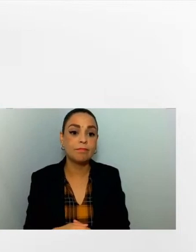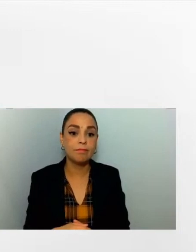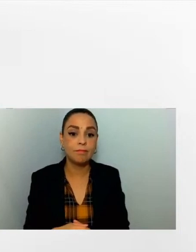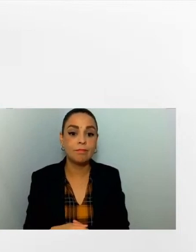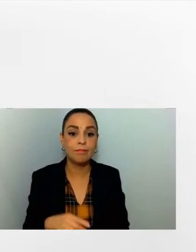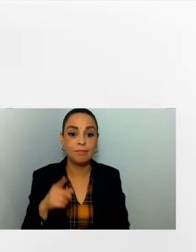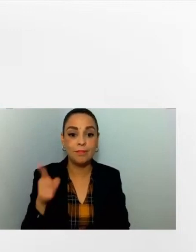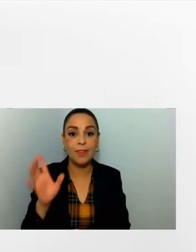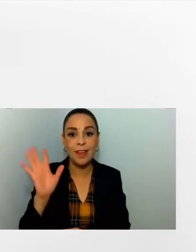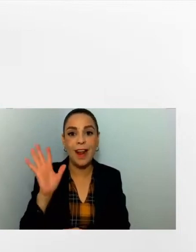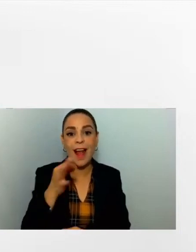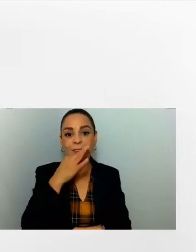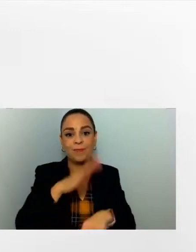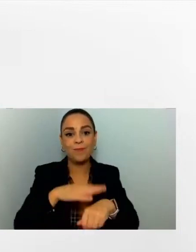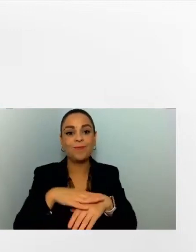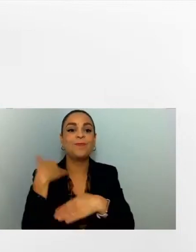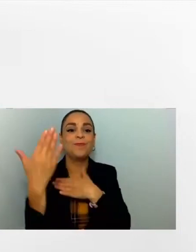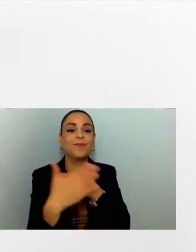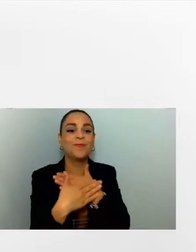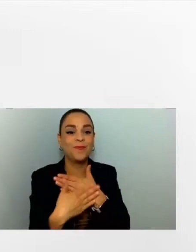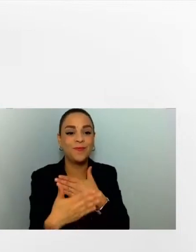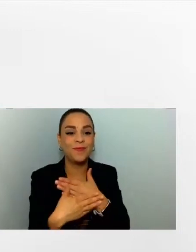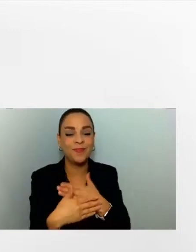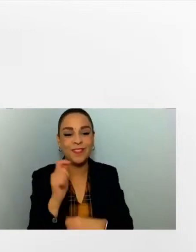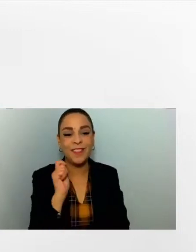de que vendrá el cuaderno de